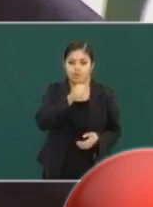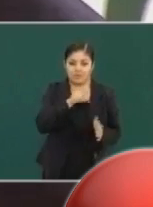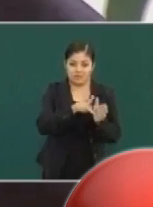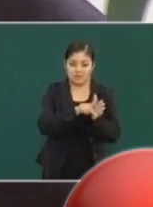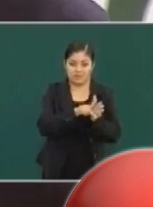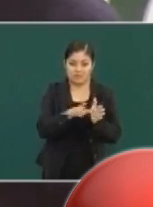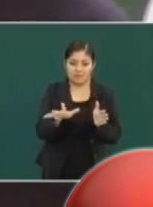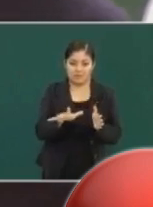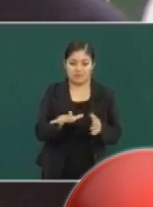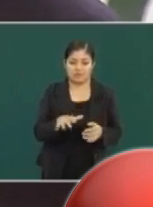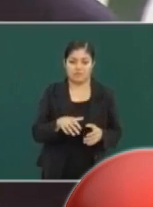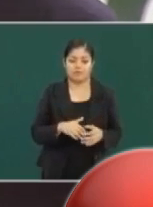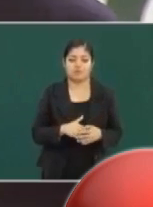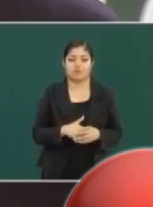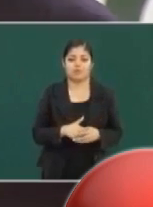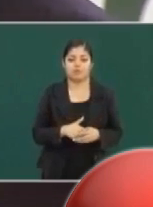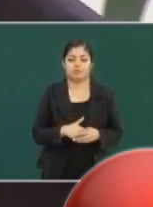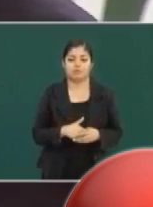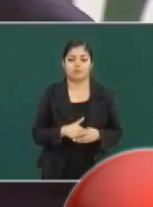a un